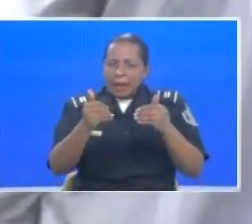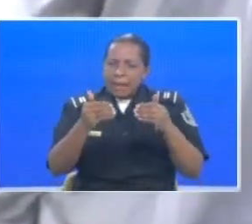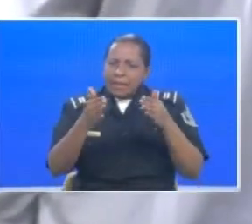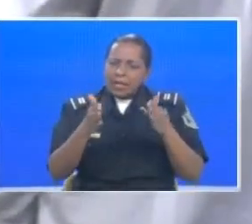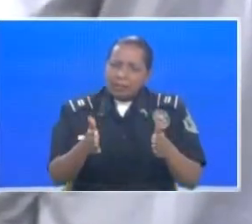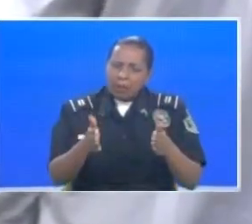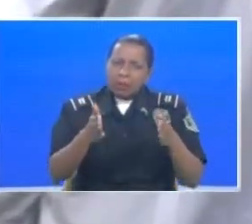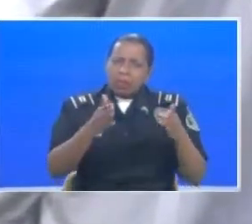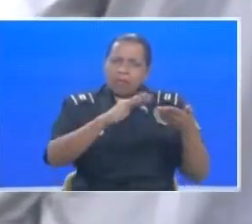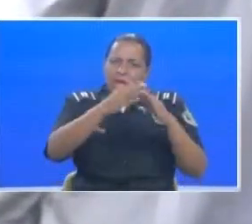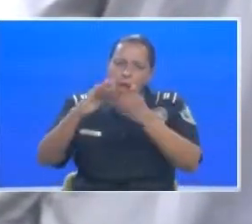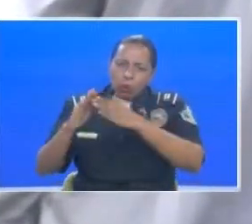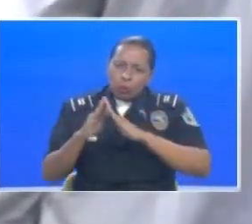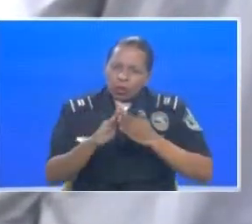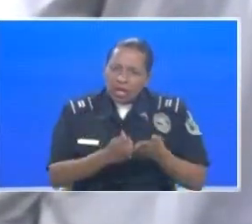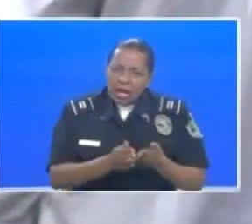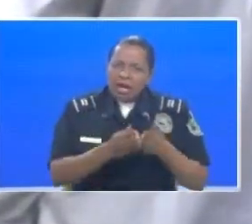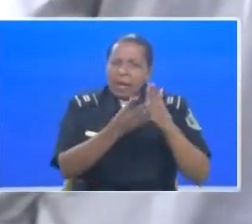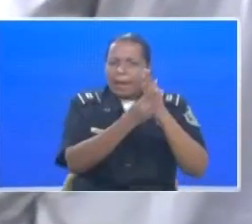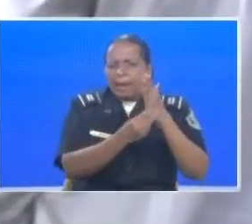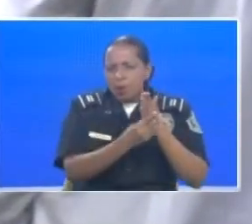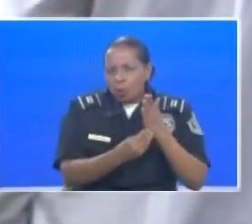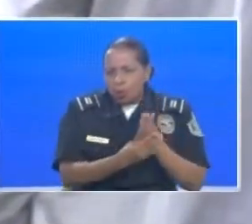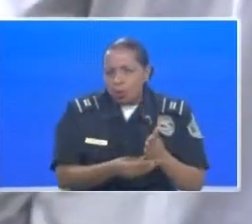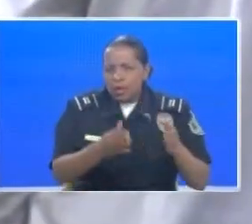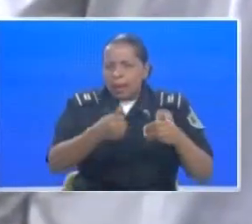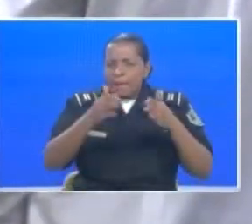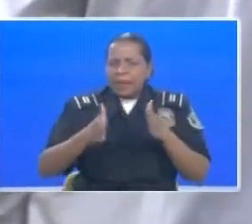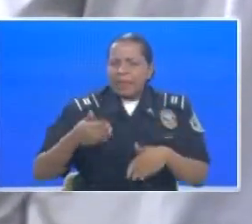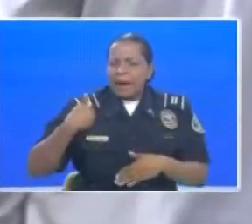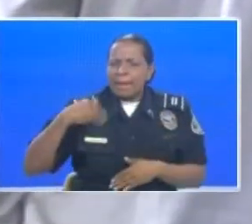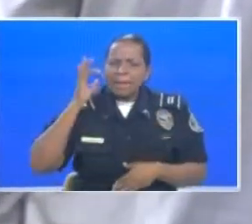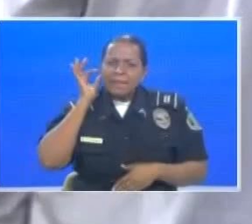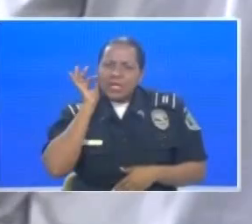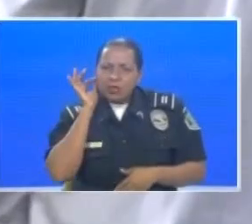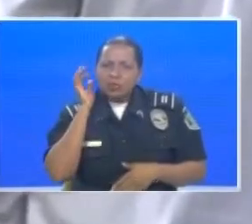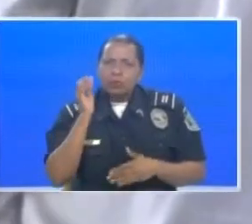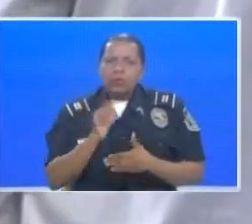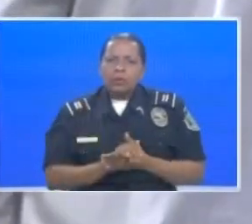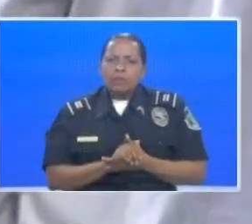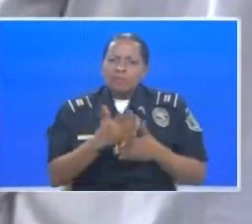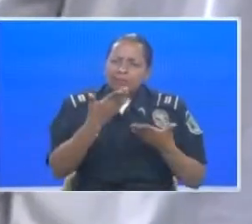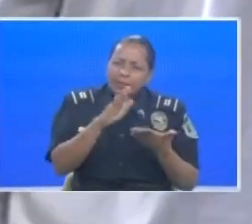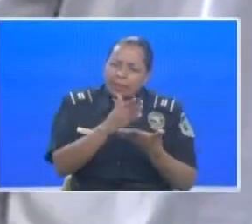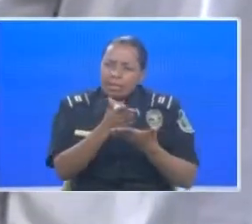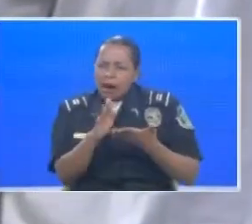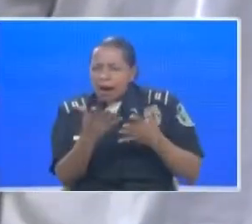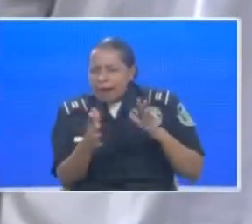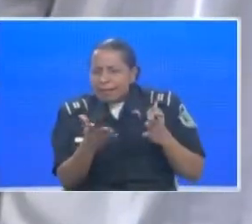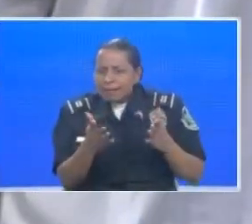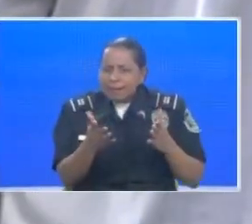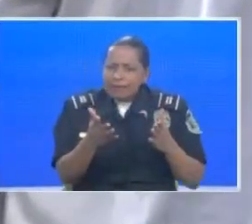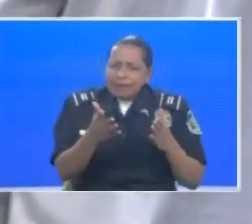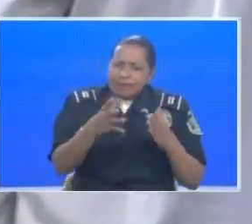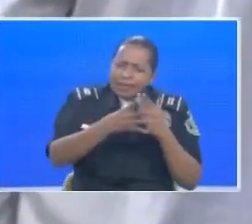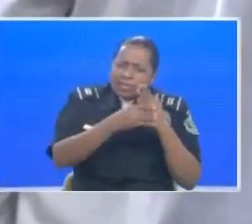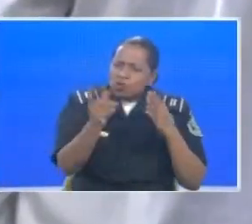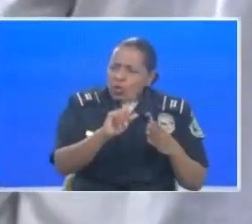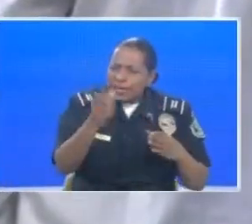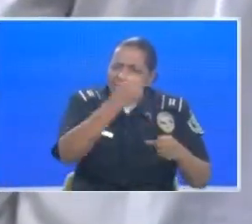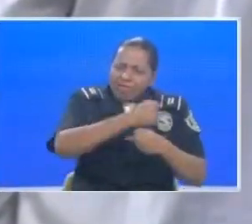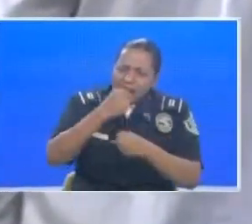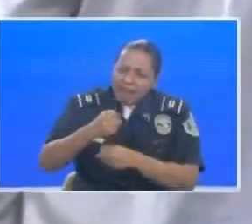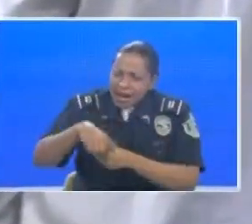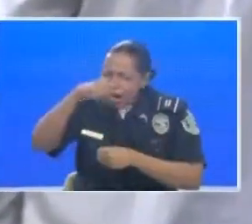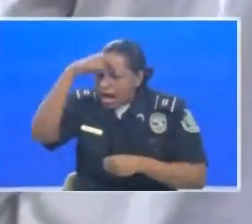los barrios, para panameños de clase media que en este momento no están trabajando, también